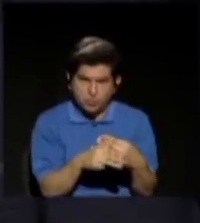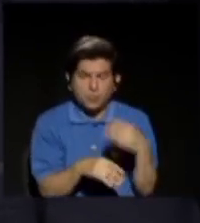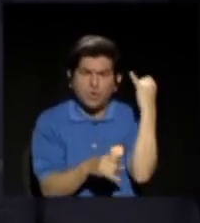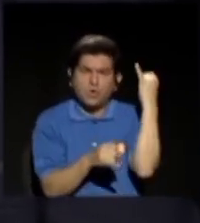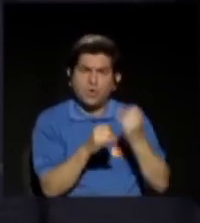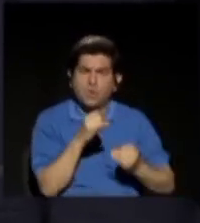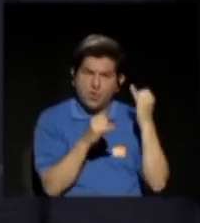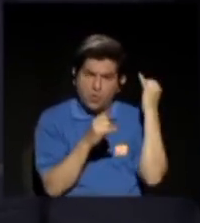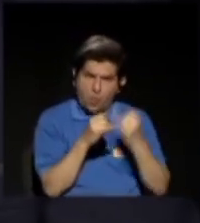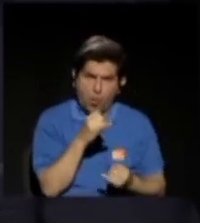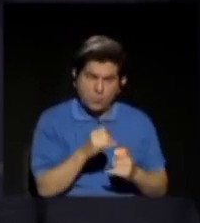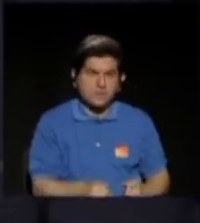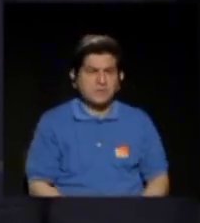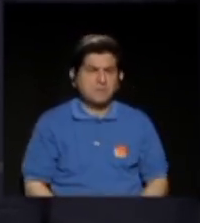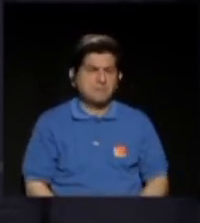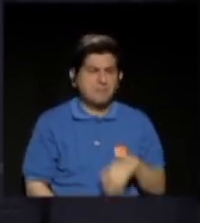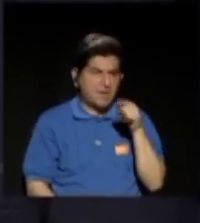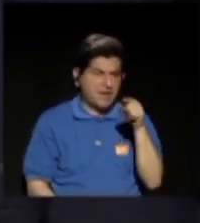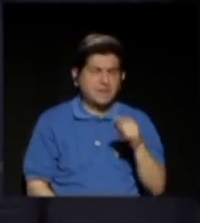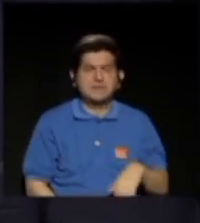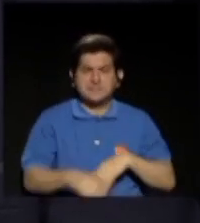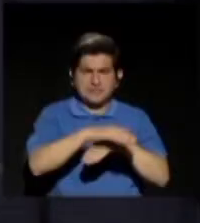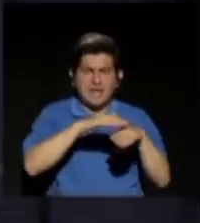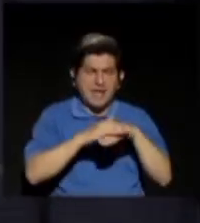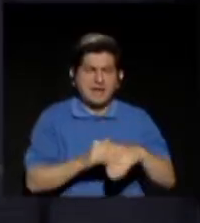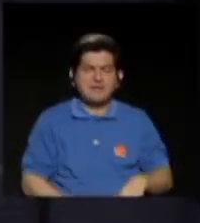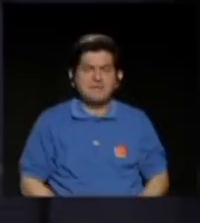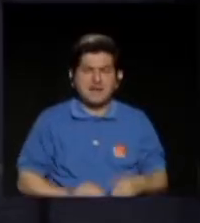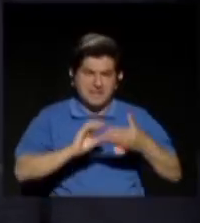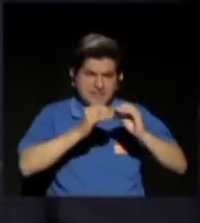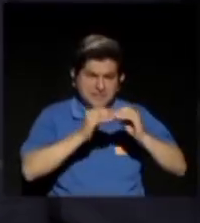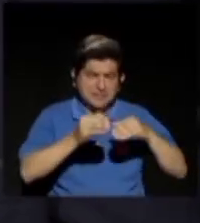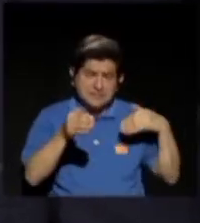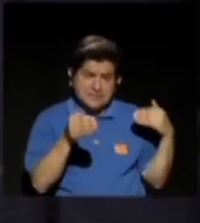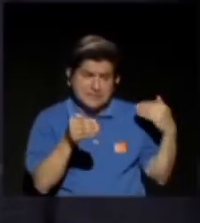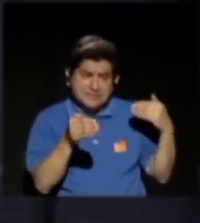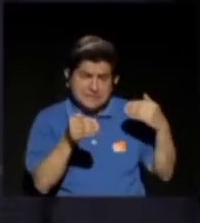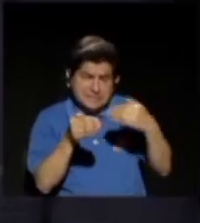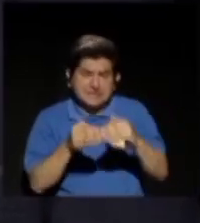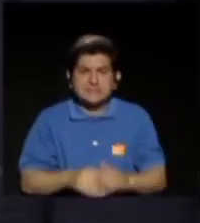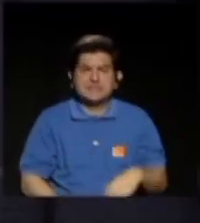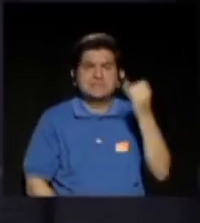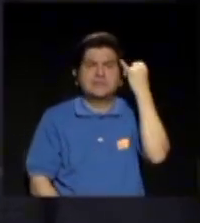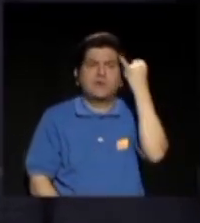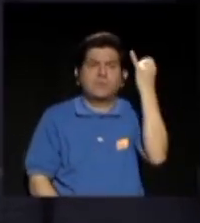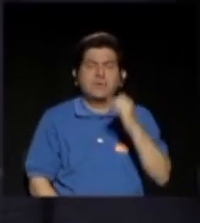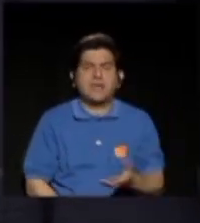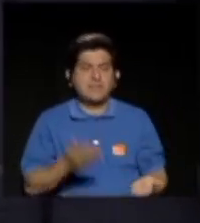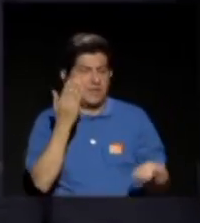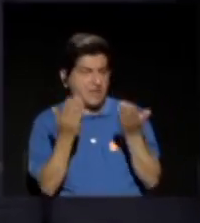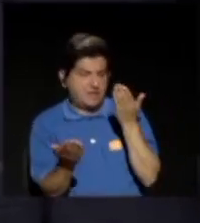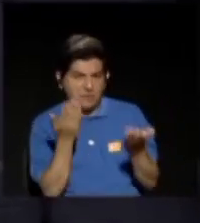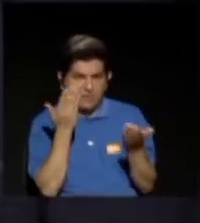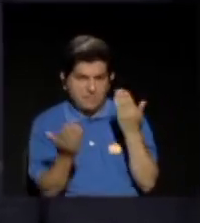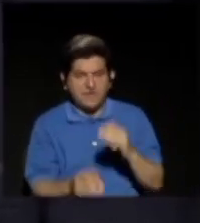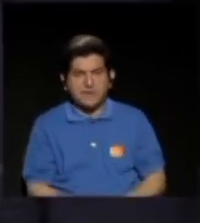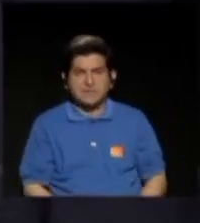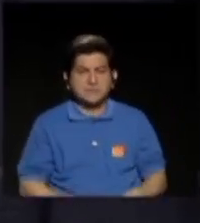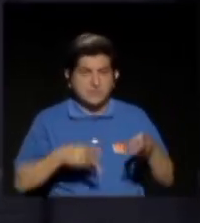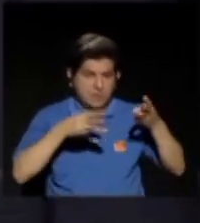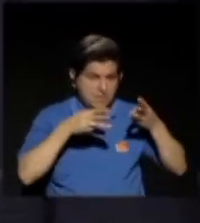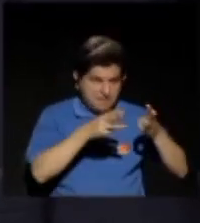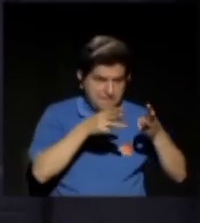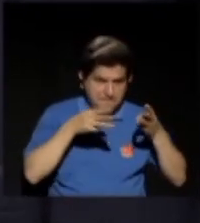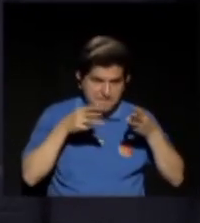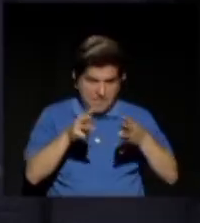últimas bases del índice nos vamos acercando cada vez más porque hay una iniciativa para la comparabilidad entre las